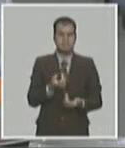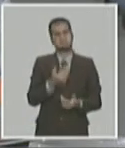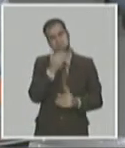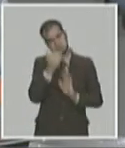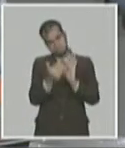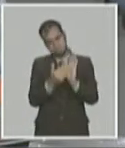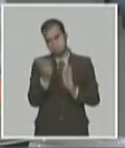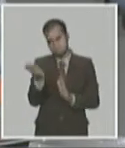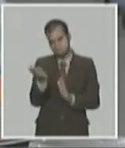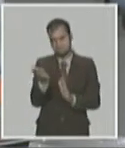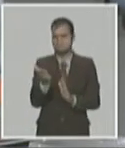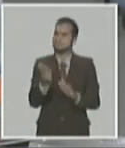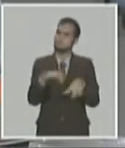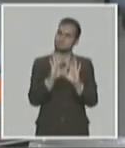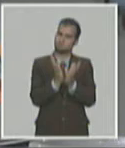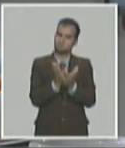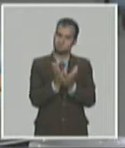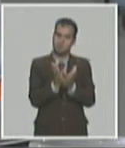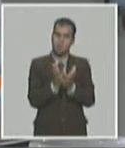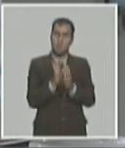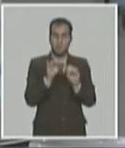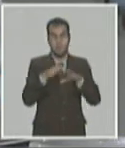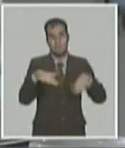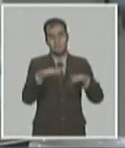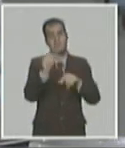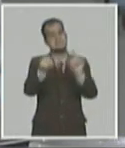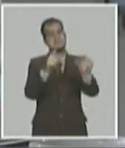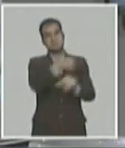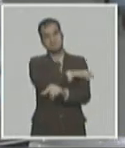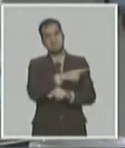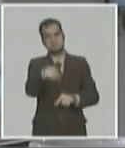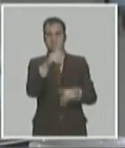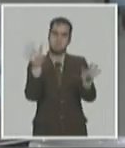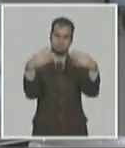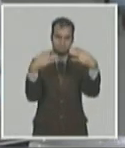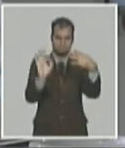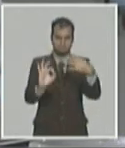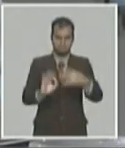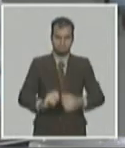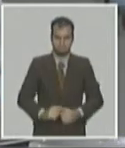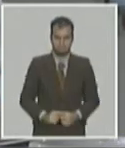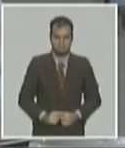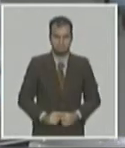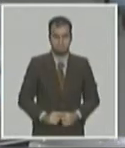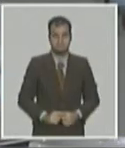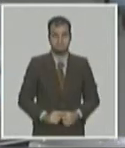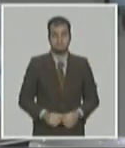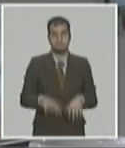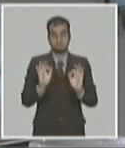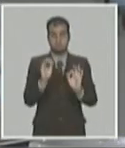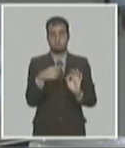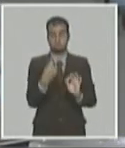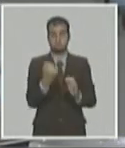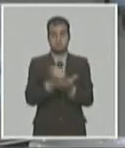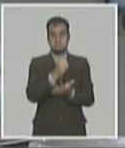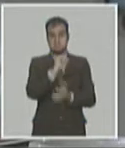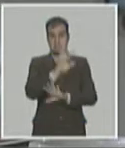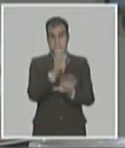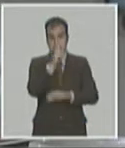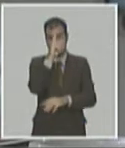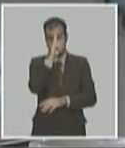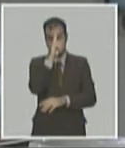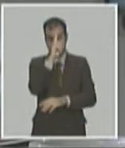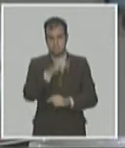que nos sigue en este espacio de la mesa redonda. Realmente, cuando nos graduamos de médico y fuimos al